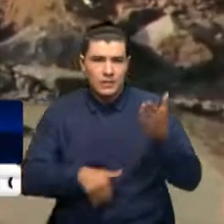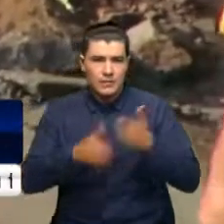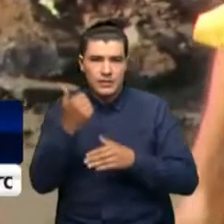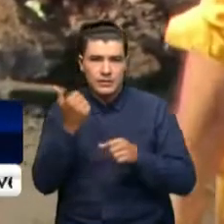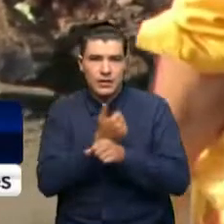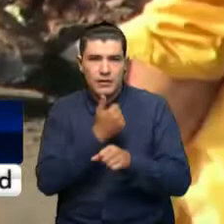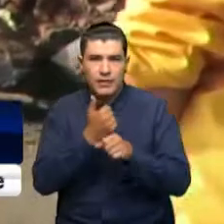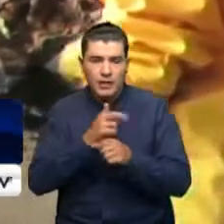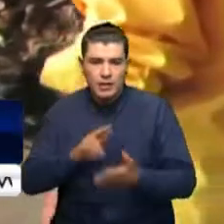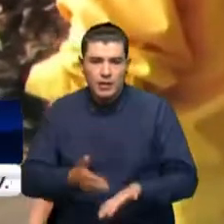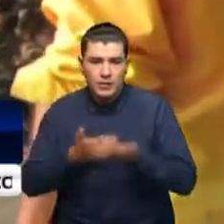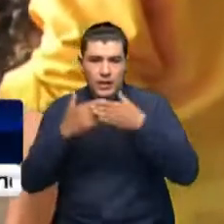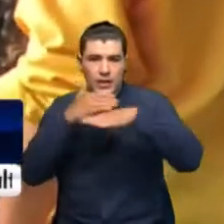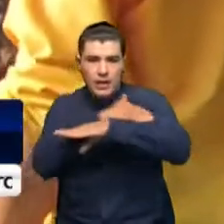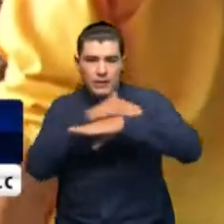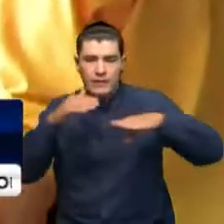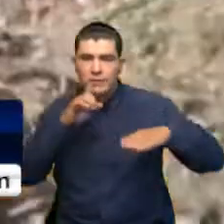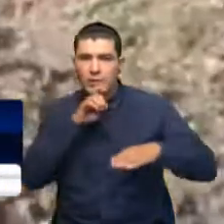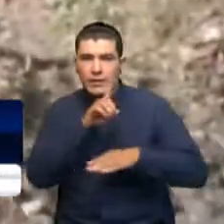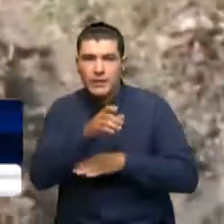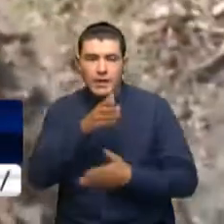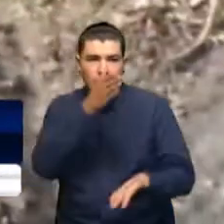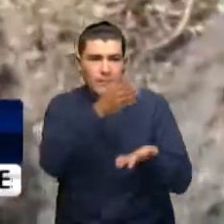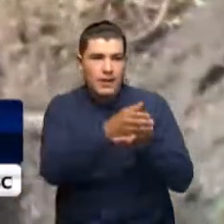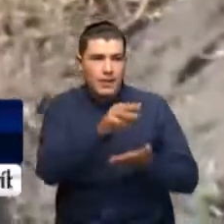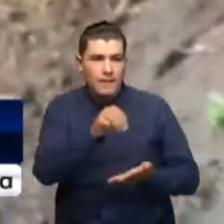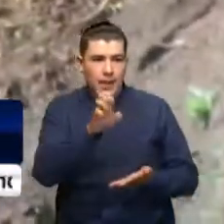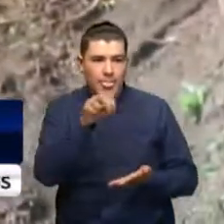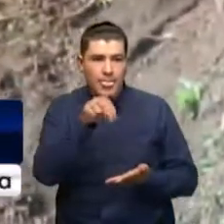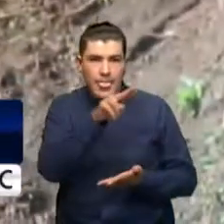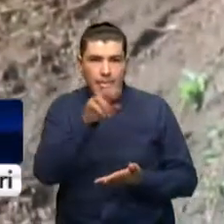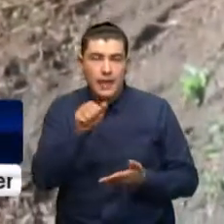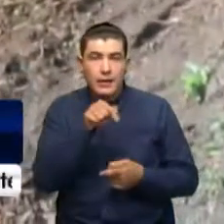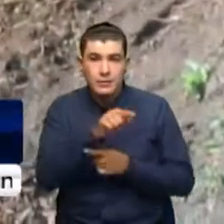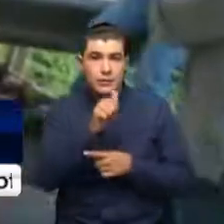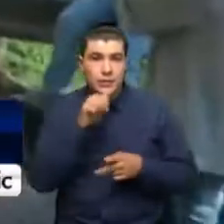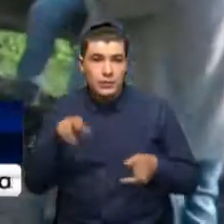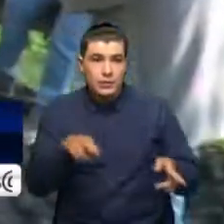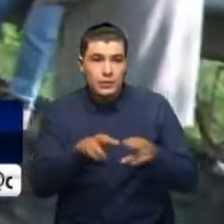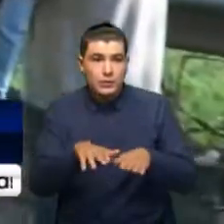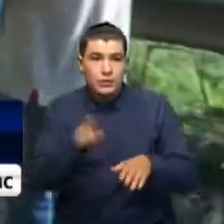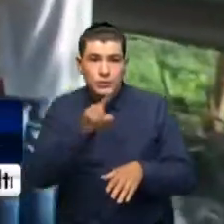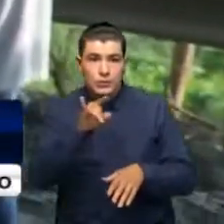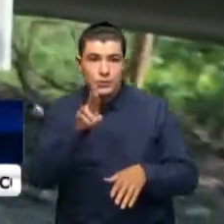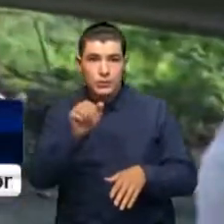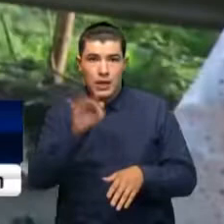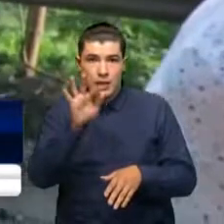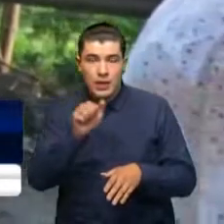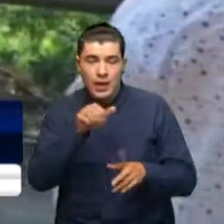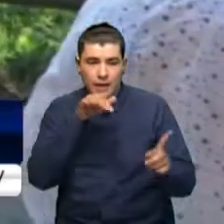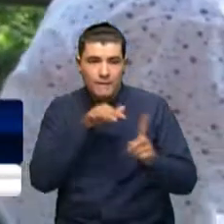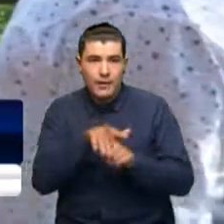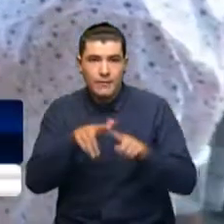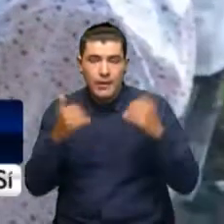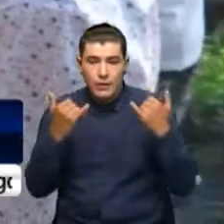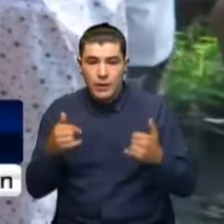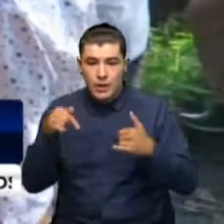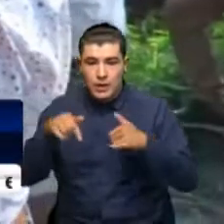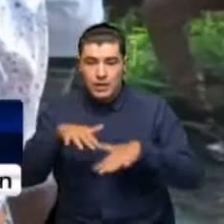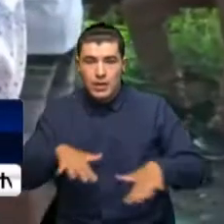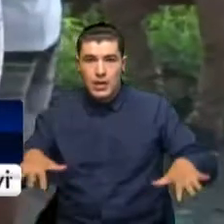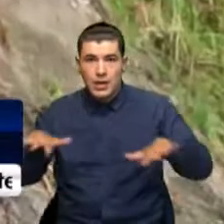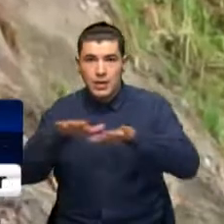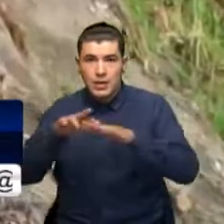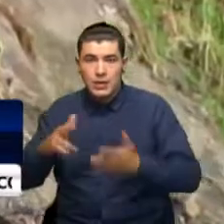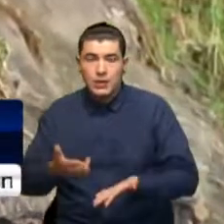restablecimiento en la vía de bucaramanga hasta matanza donde la creciente del río suratá dejó afectaciones actualmente en esta zona se hizo el